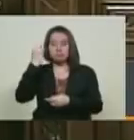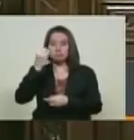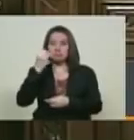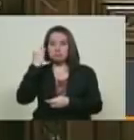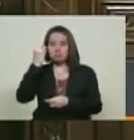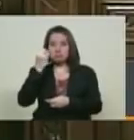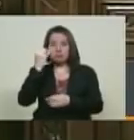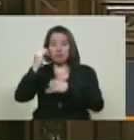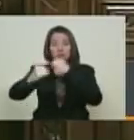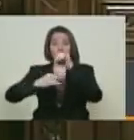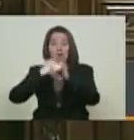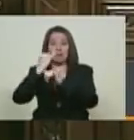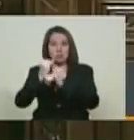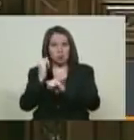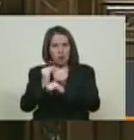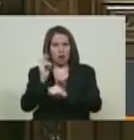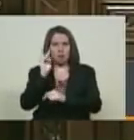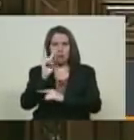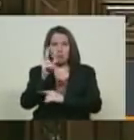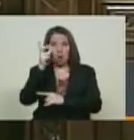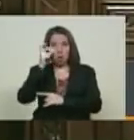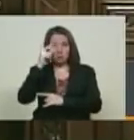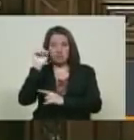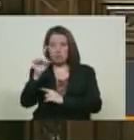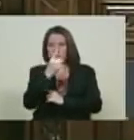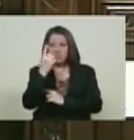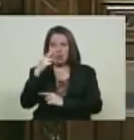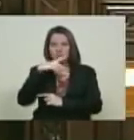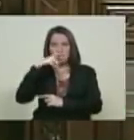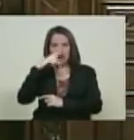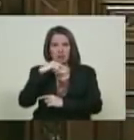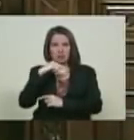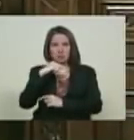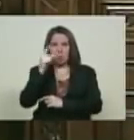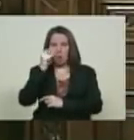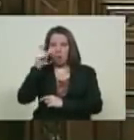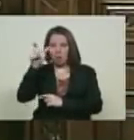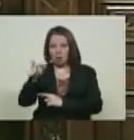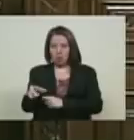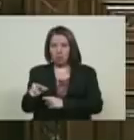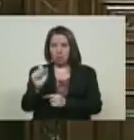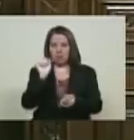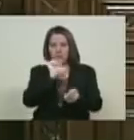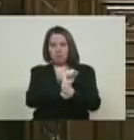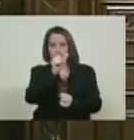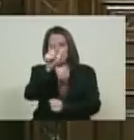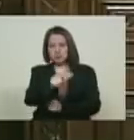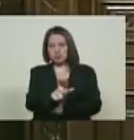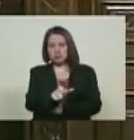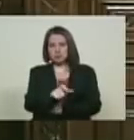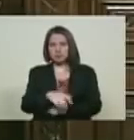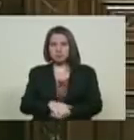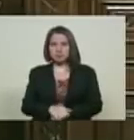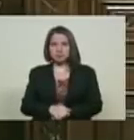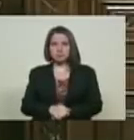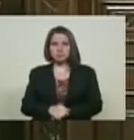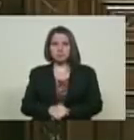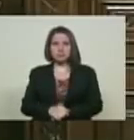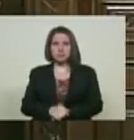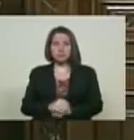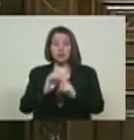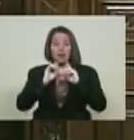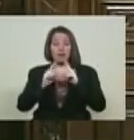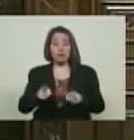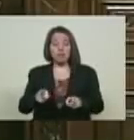ámbito internacional. Vamos a escuchar la primera declaración de alias Morfeo, uno de los terroristas que estaba en la Avenida Bolívar y que